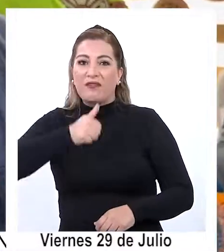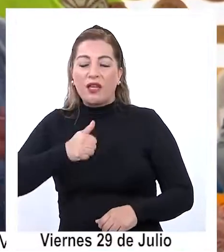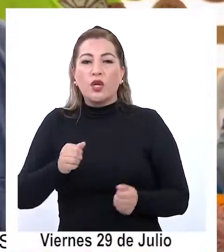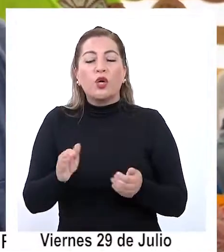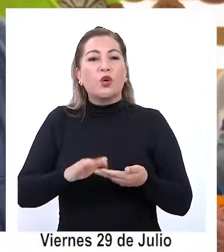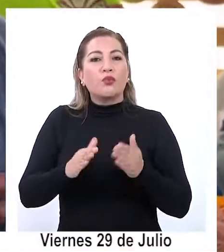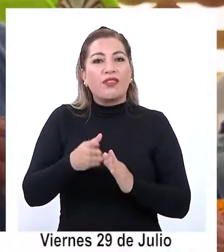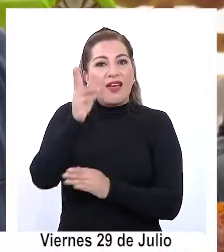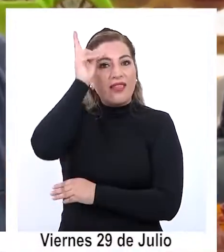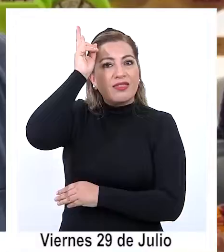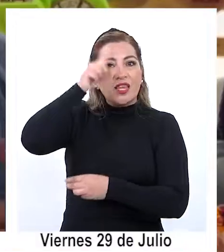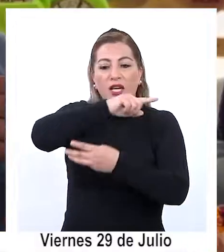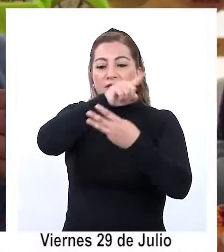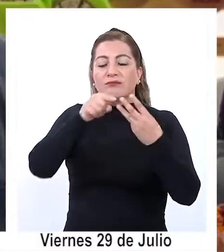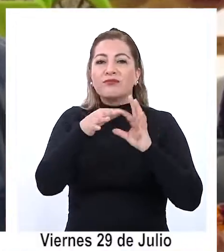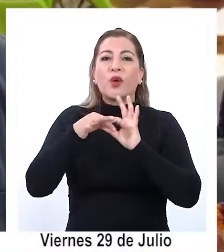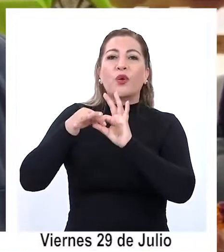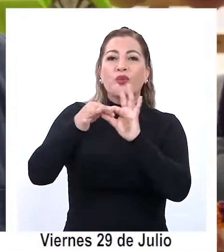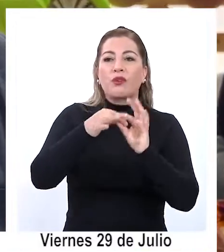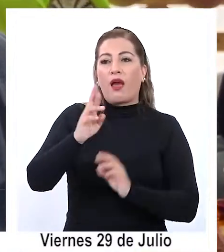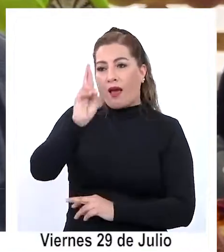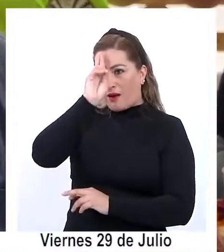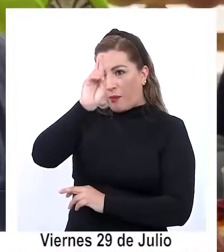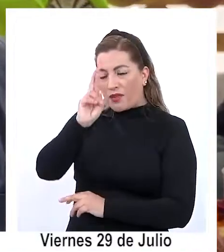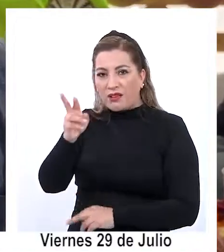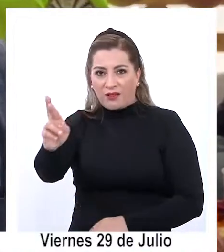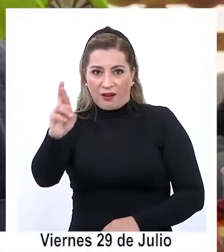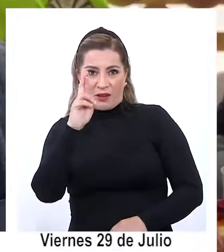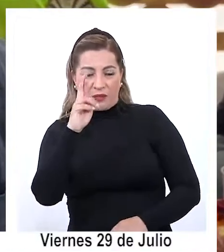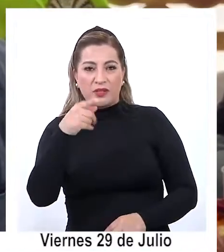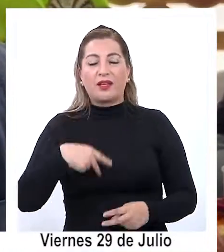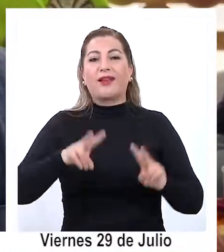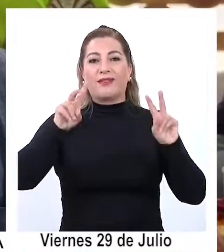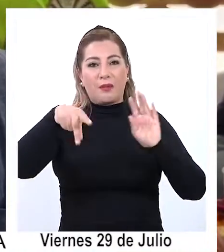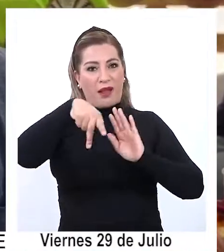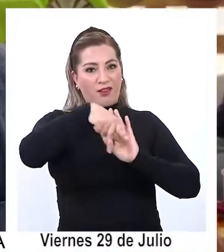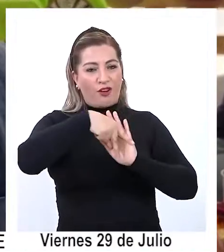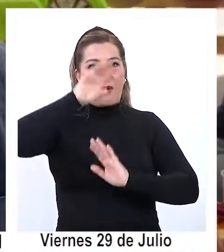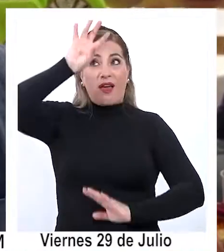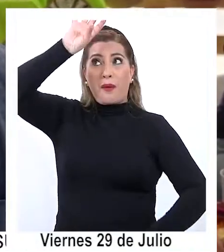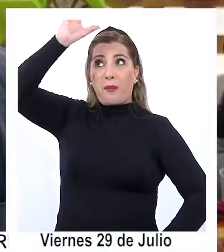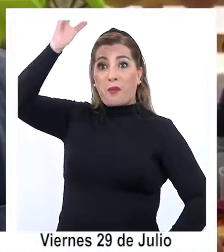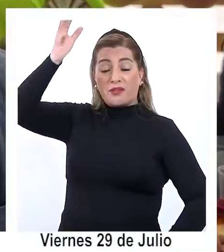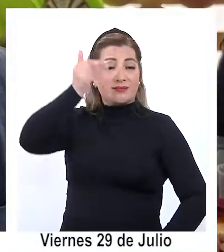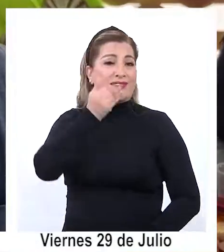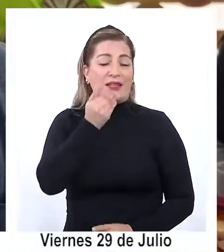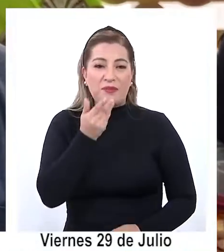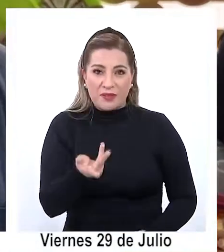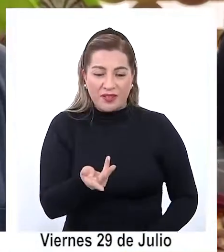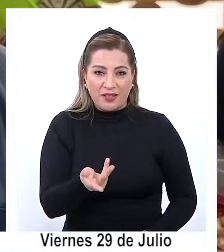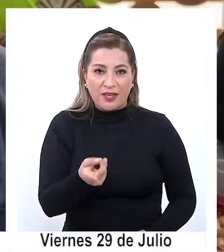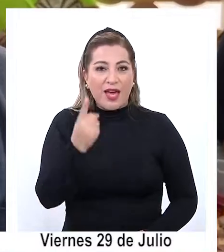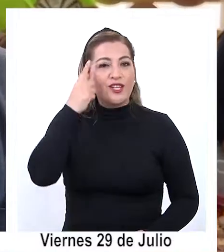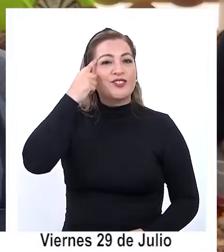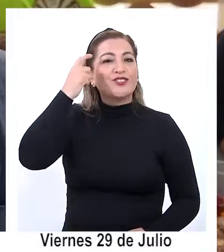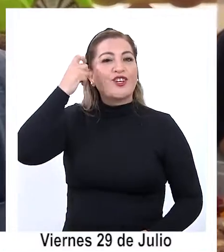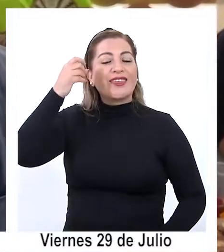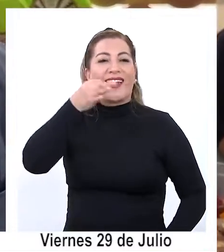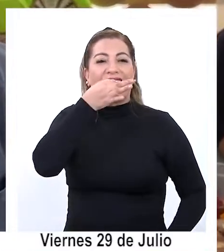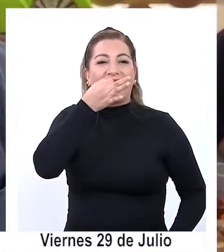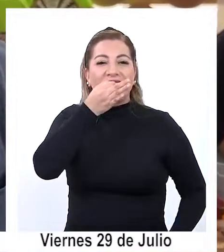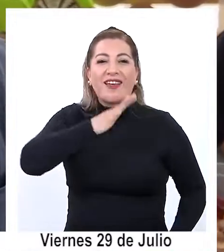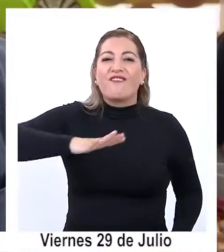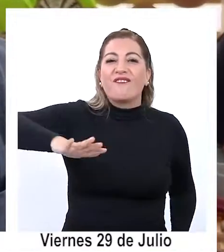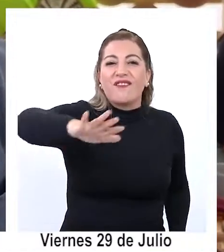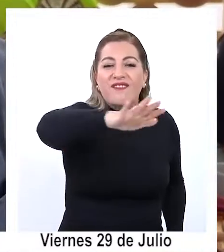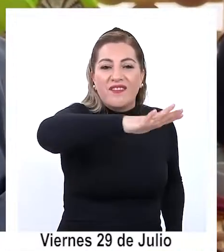indígenas, todos de la mano, respetándonos, respetando también las exigencias normativas medio ambiente, y por qué no decirlo, soñar este desierto verde